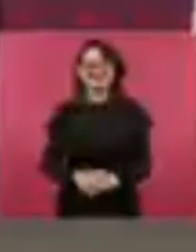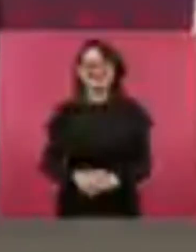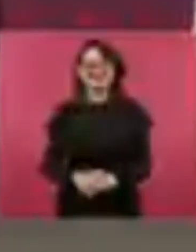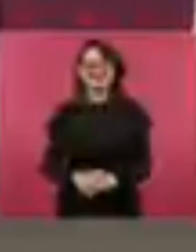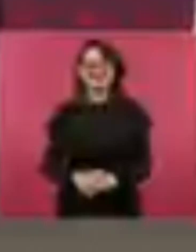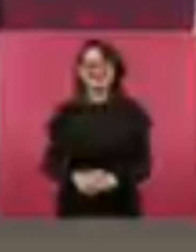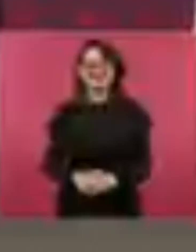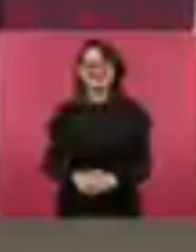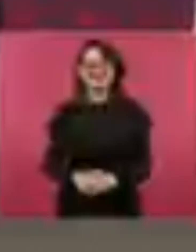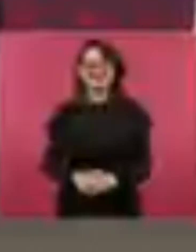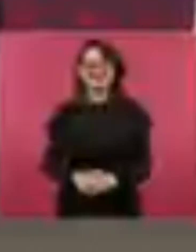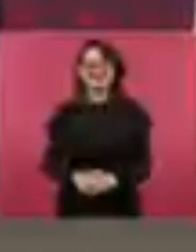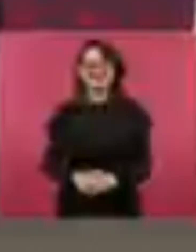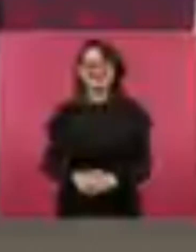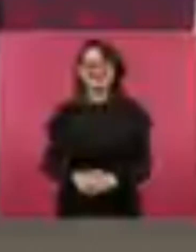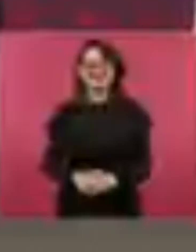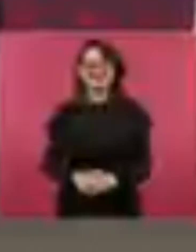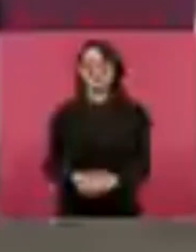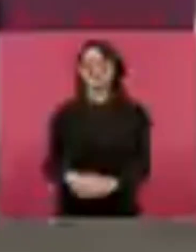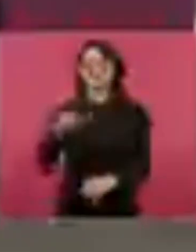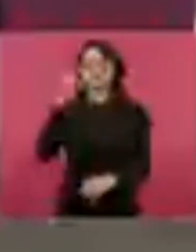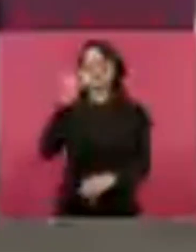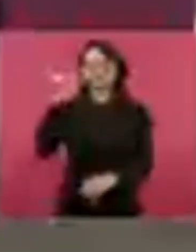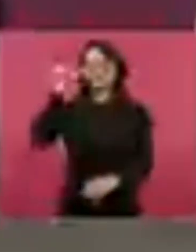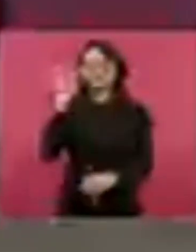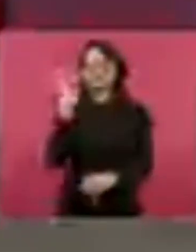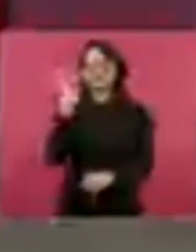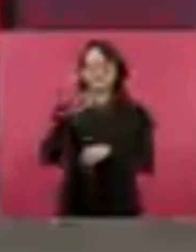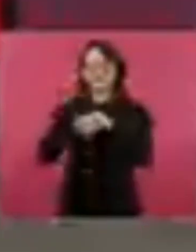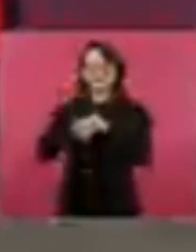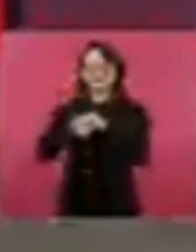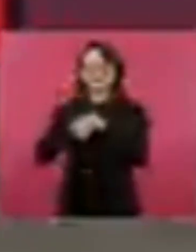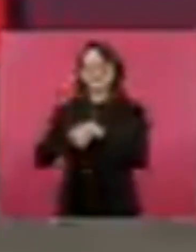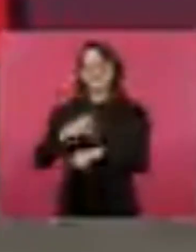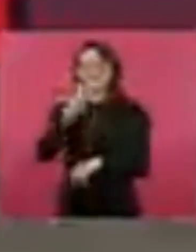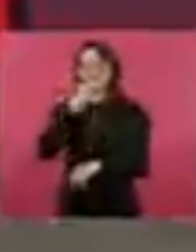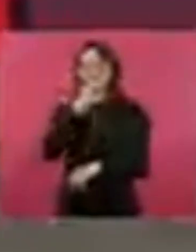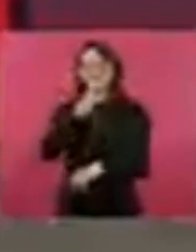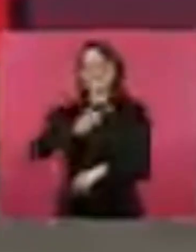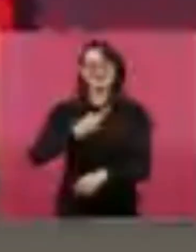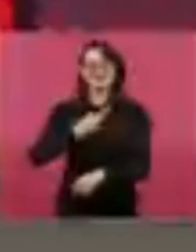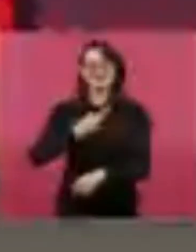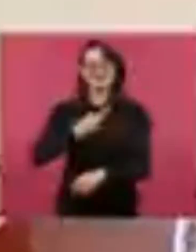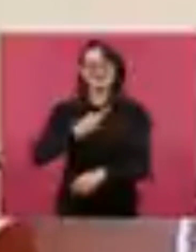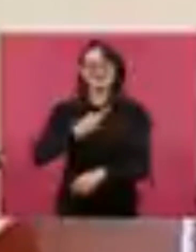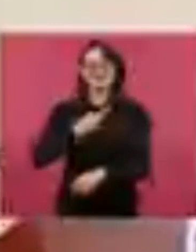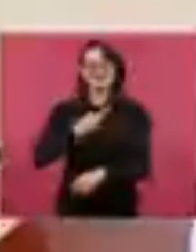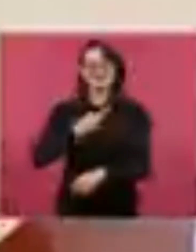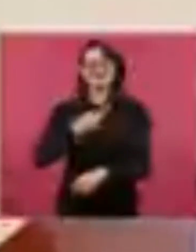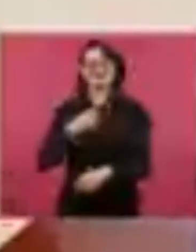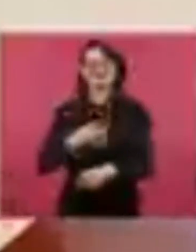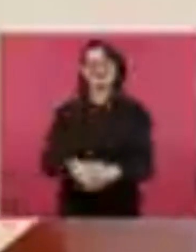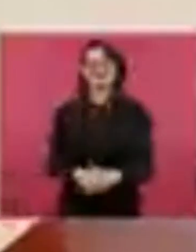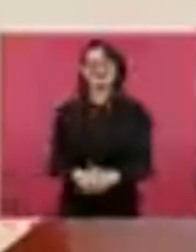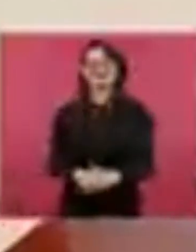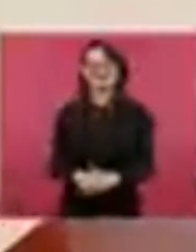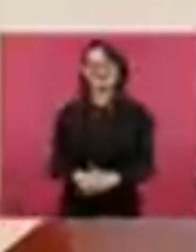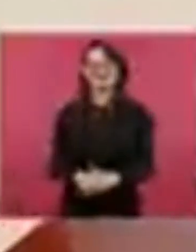Ayer me decía un amigo que decía que decía su esposa